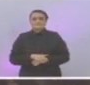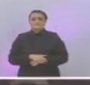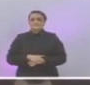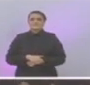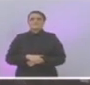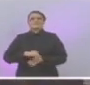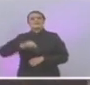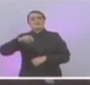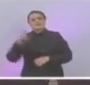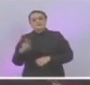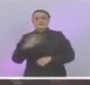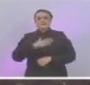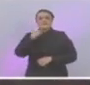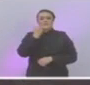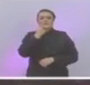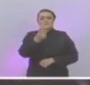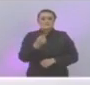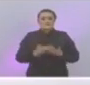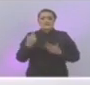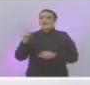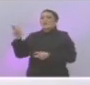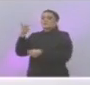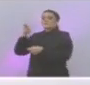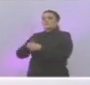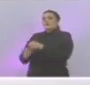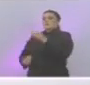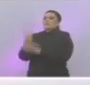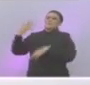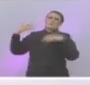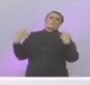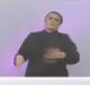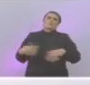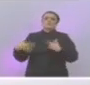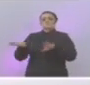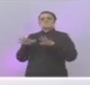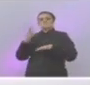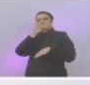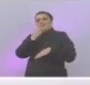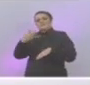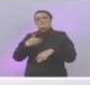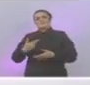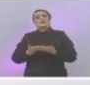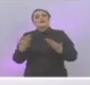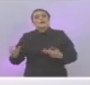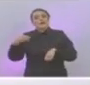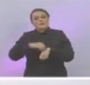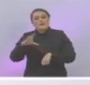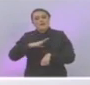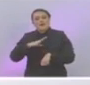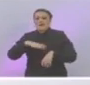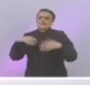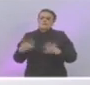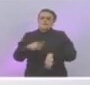La verdad, les quiero decir, ese hospital quedó padrísimo y además va a generar un